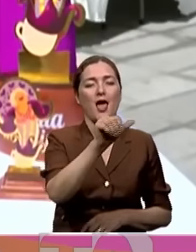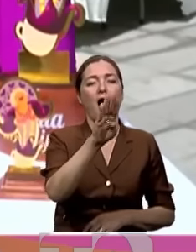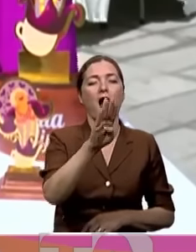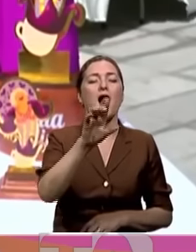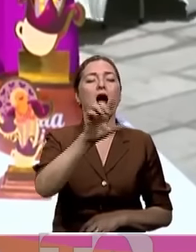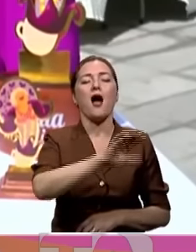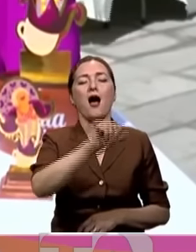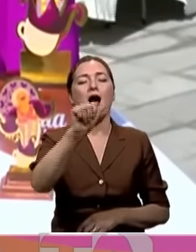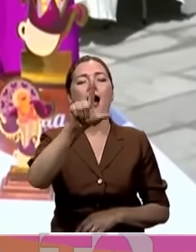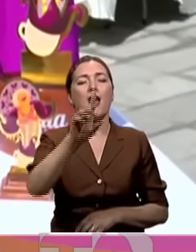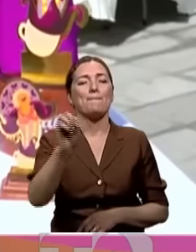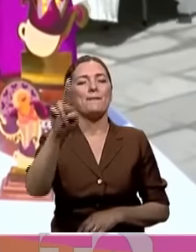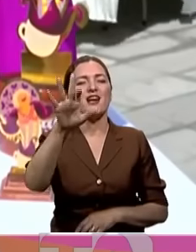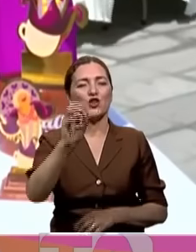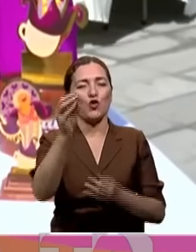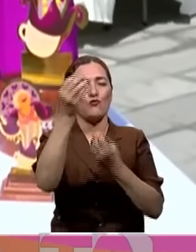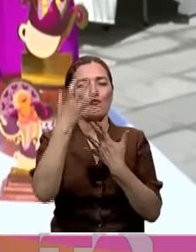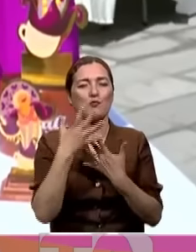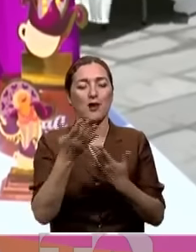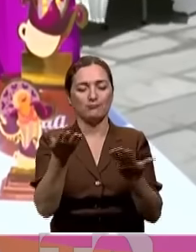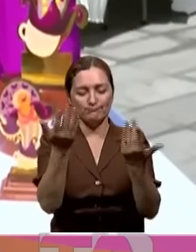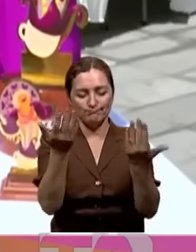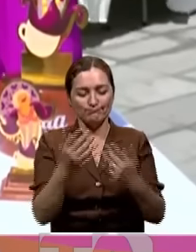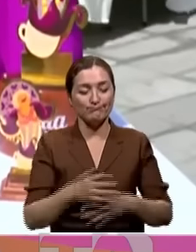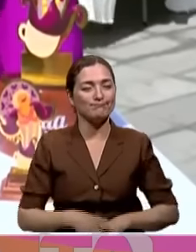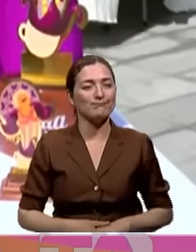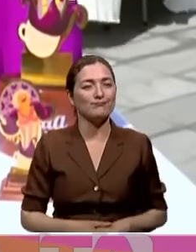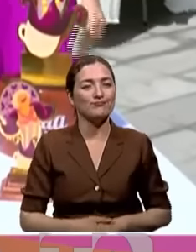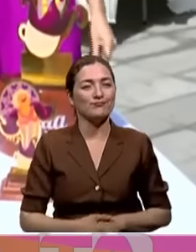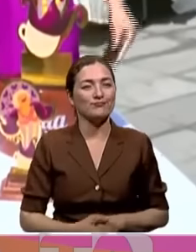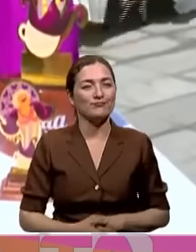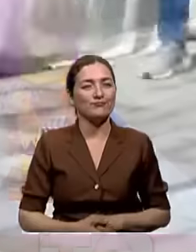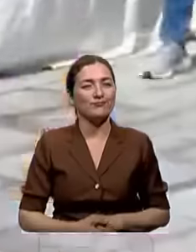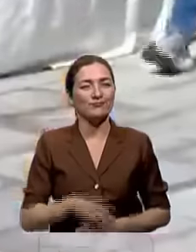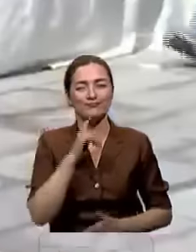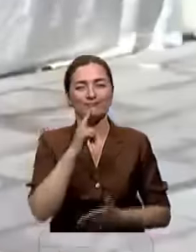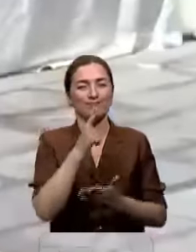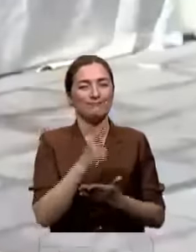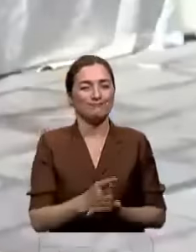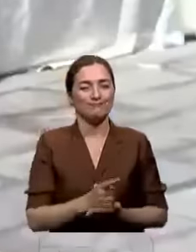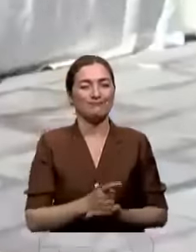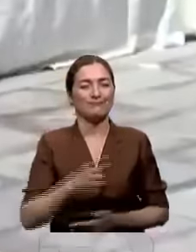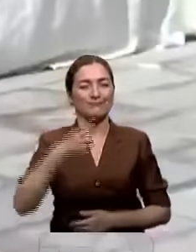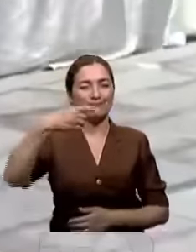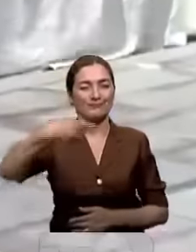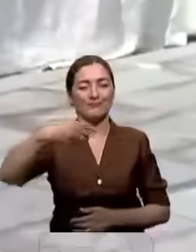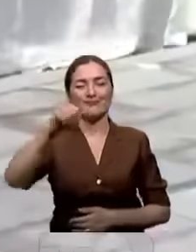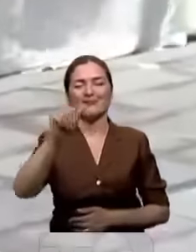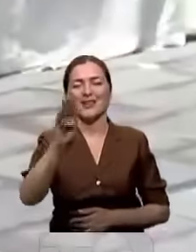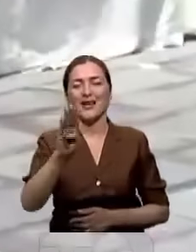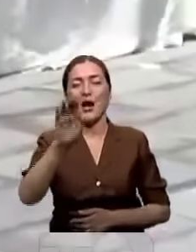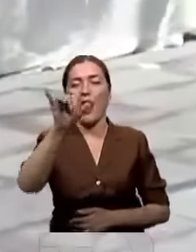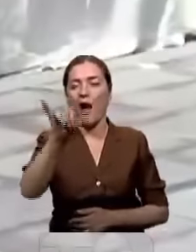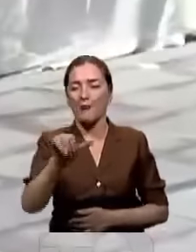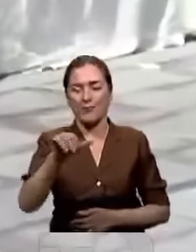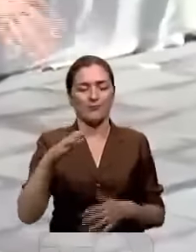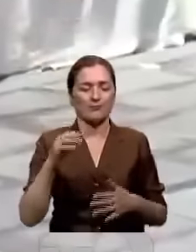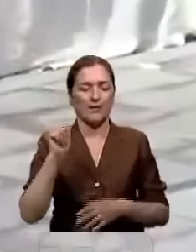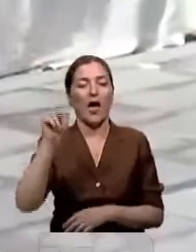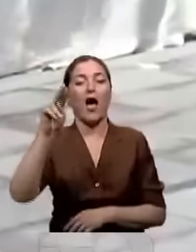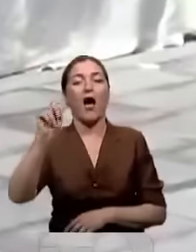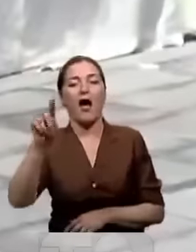¡Ay, qué emoción! Adelante, compañeros, cuéntenos. Así es, mi querida Gaby Andre, estamos listísimos para